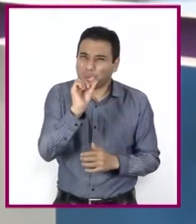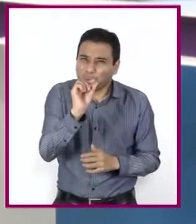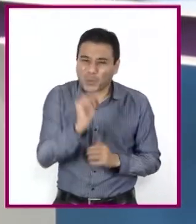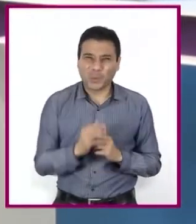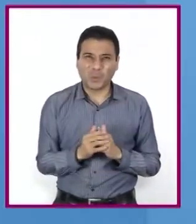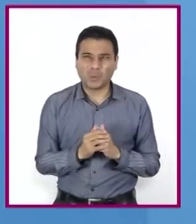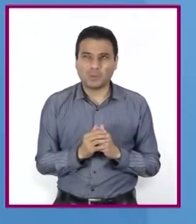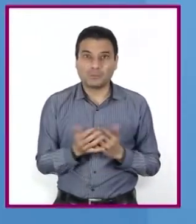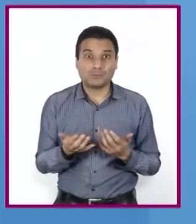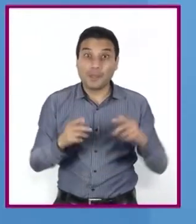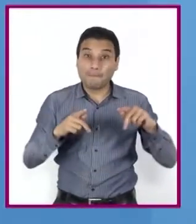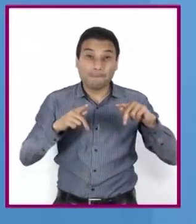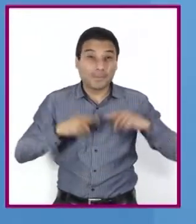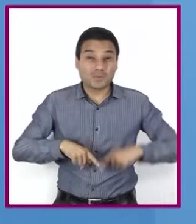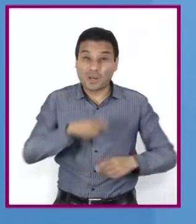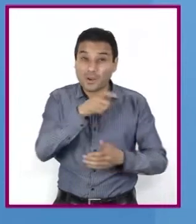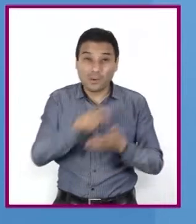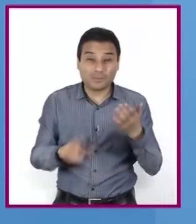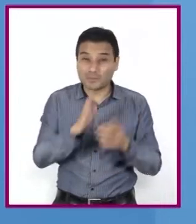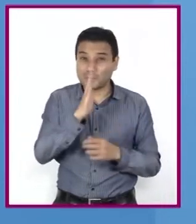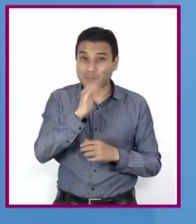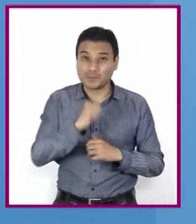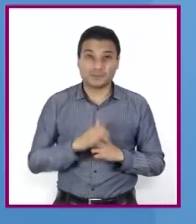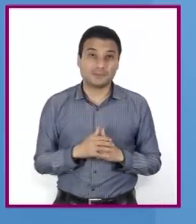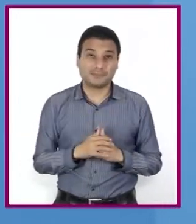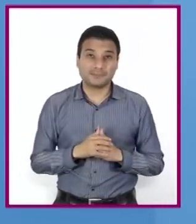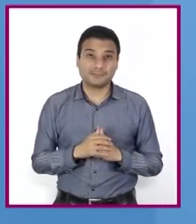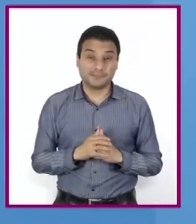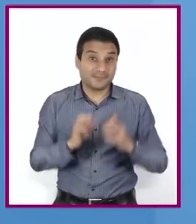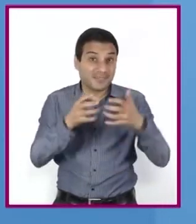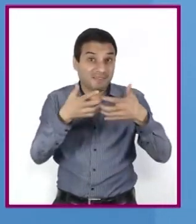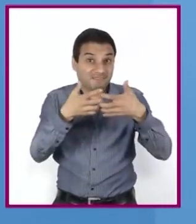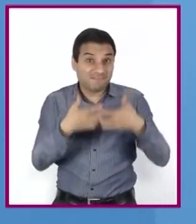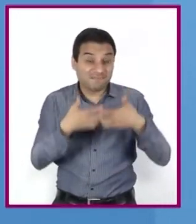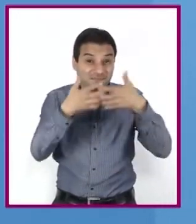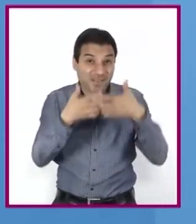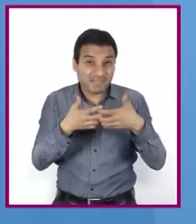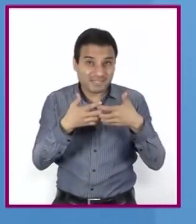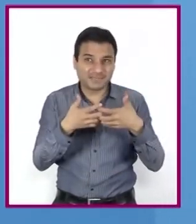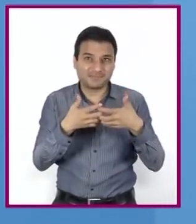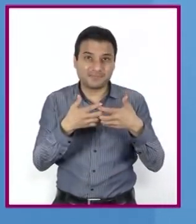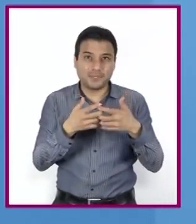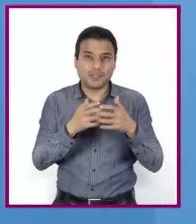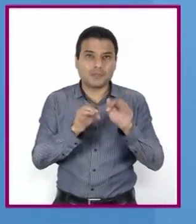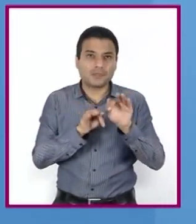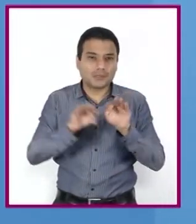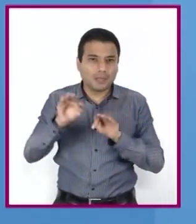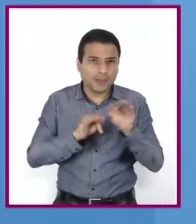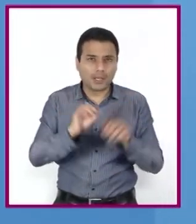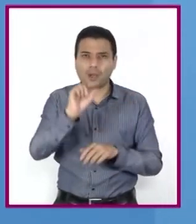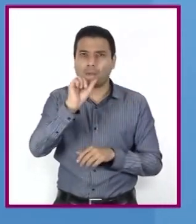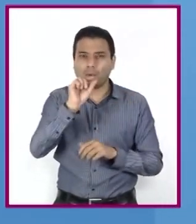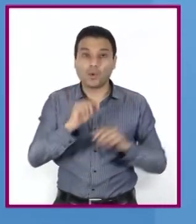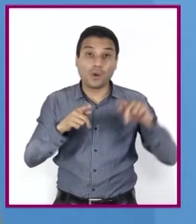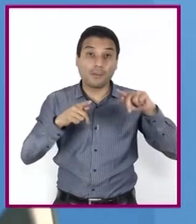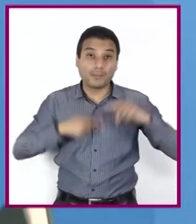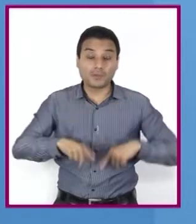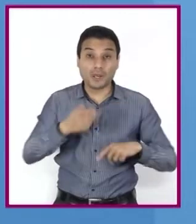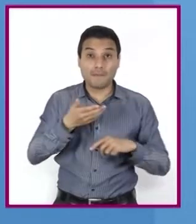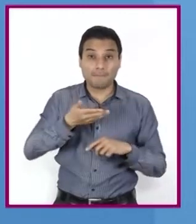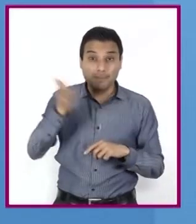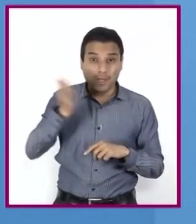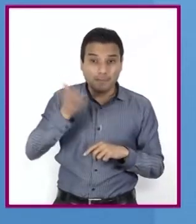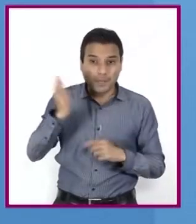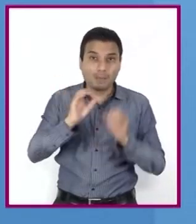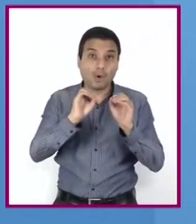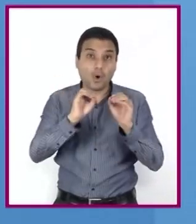ni así podían ser vendidos. Fábricas que disminuían su ritmo de trabajo, despedían empleados o